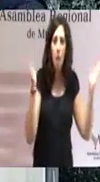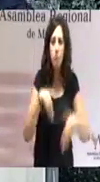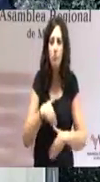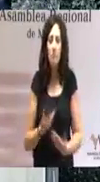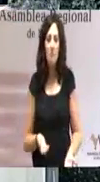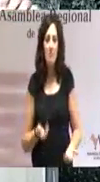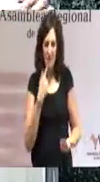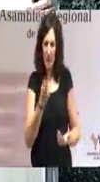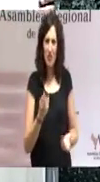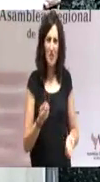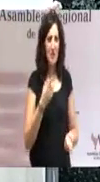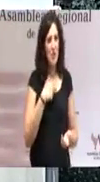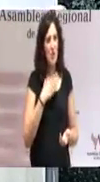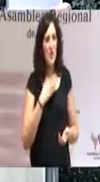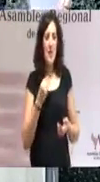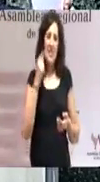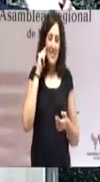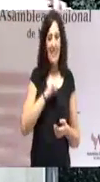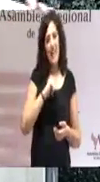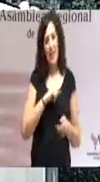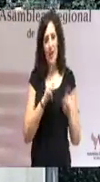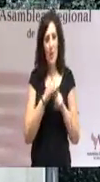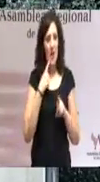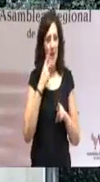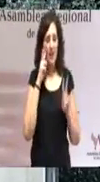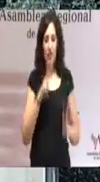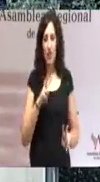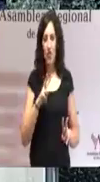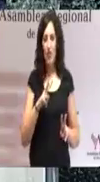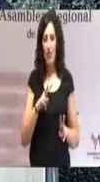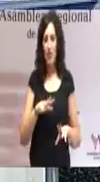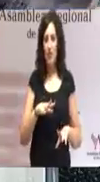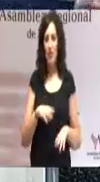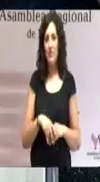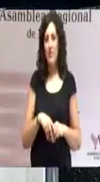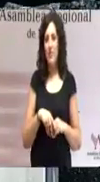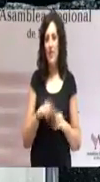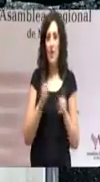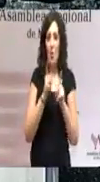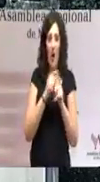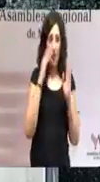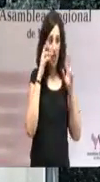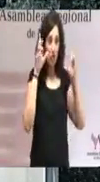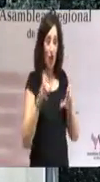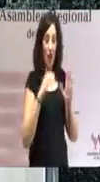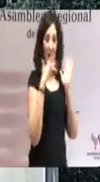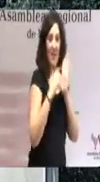pero ha sido un poquito más exacto. Y ha dicho que tampoco ha visto ni una catenaria, ¿no? Esta es la foto de